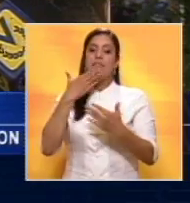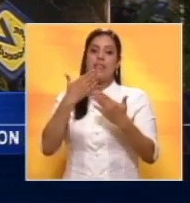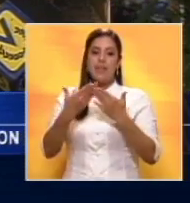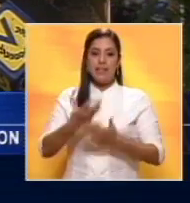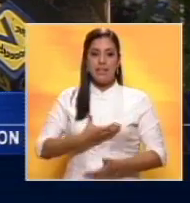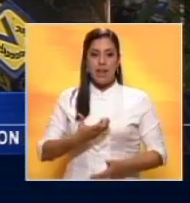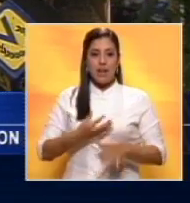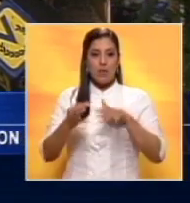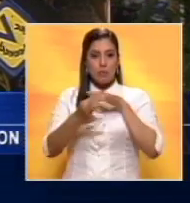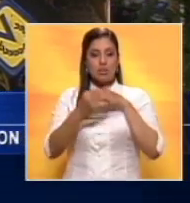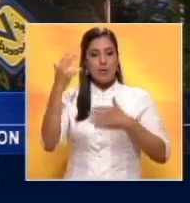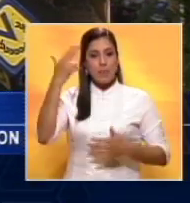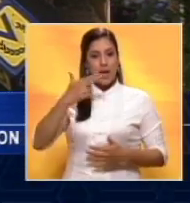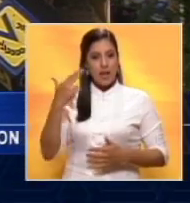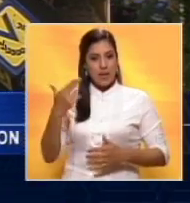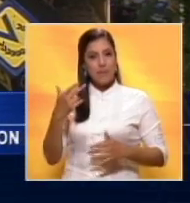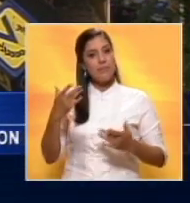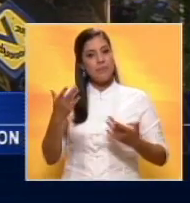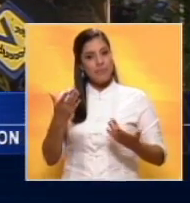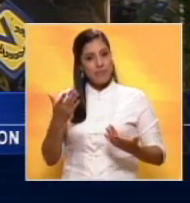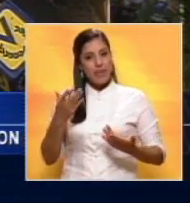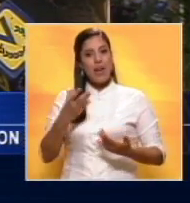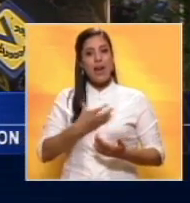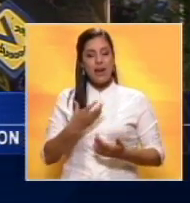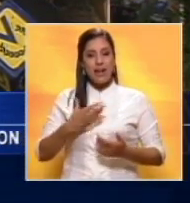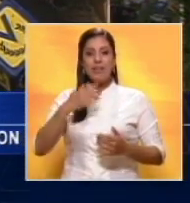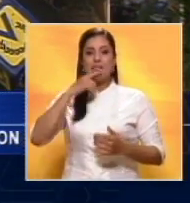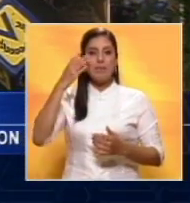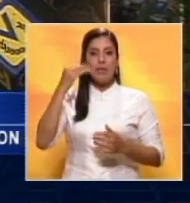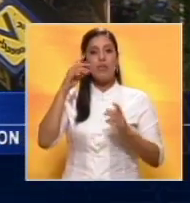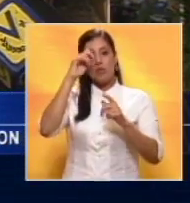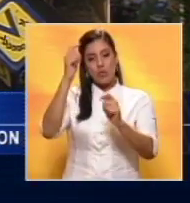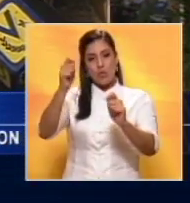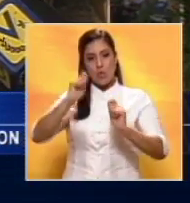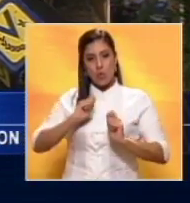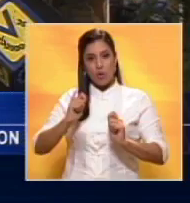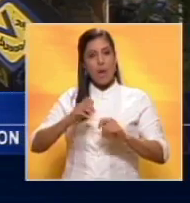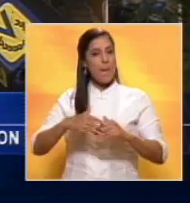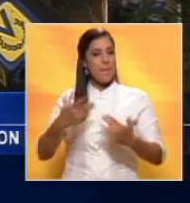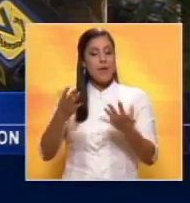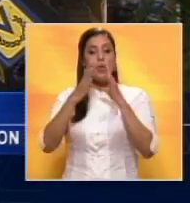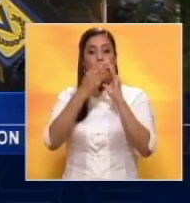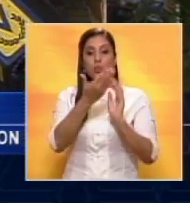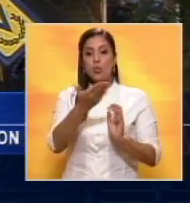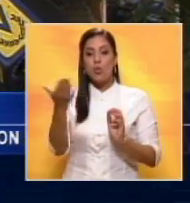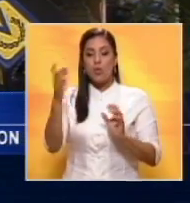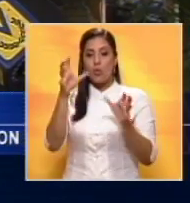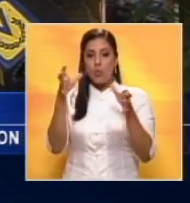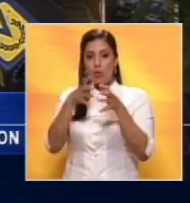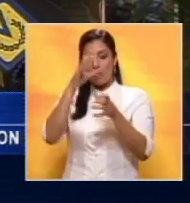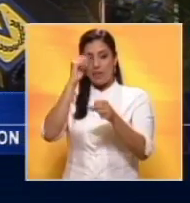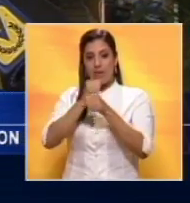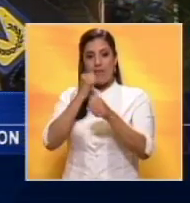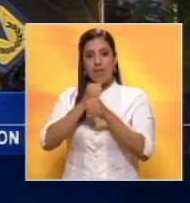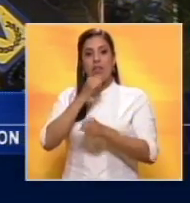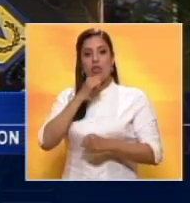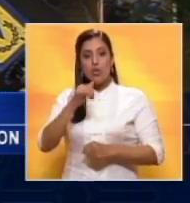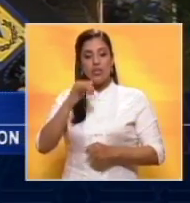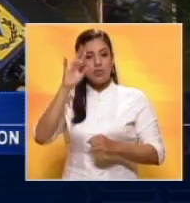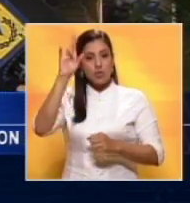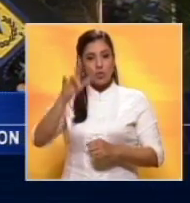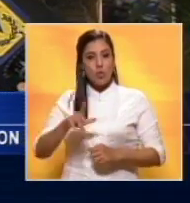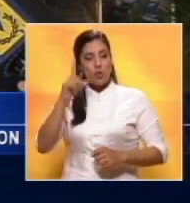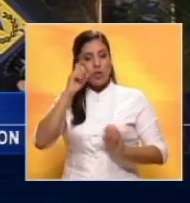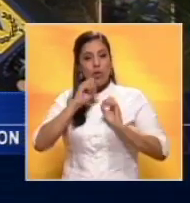la alcaldía del municipio de Latillo, al alcalde David Smolansky por este reconocimiento para todos los equipos de noticias que